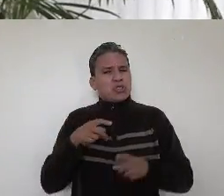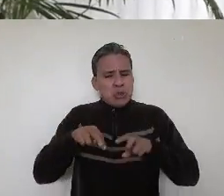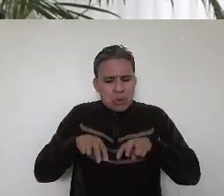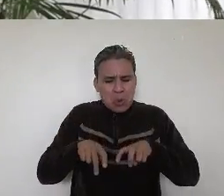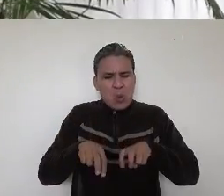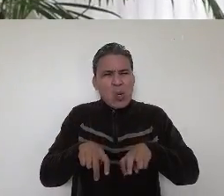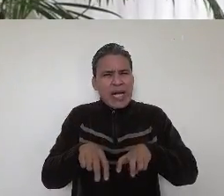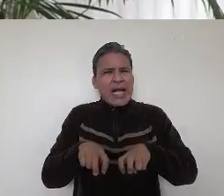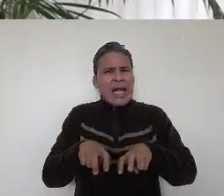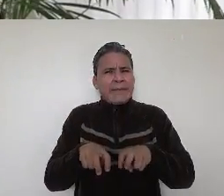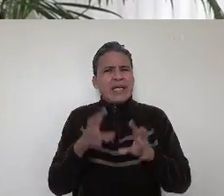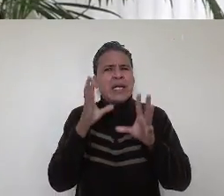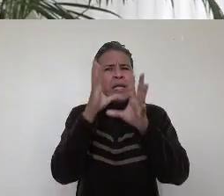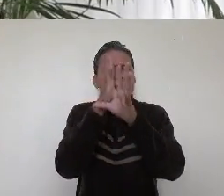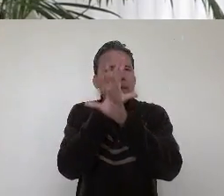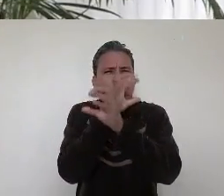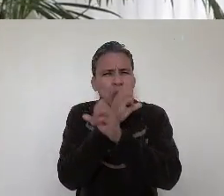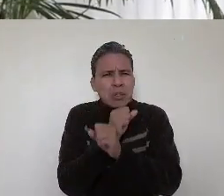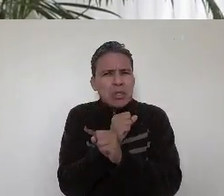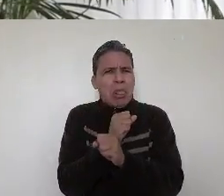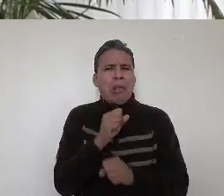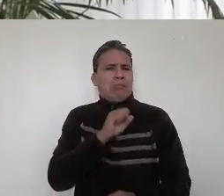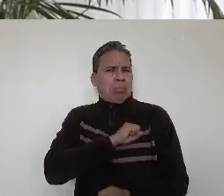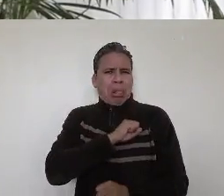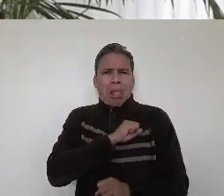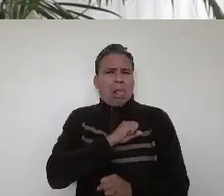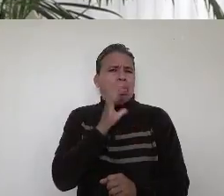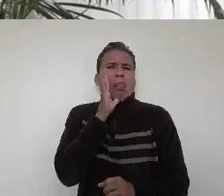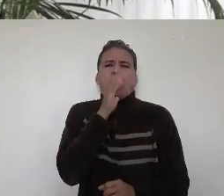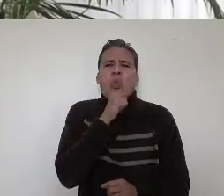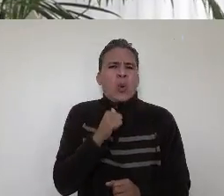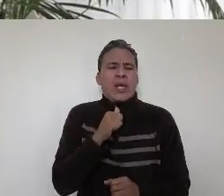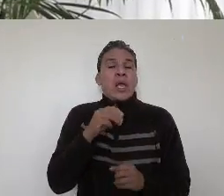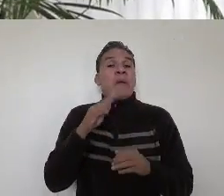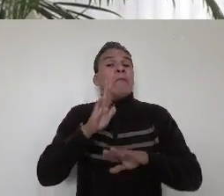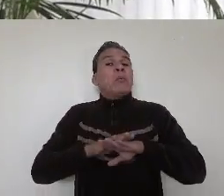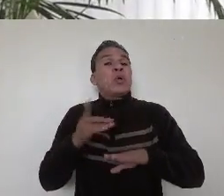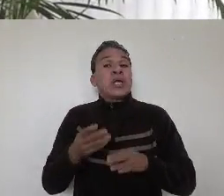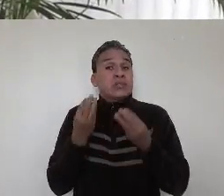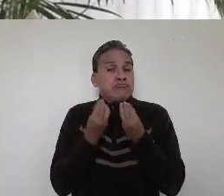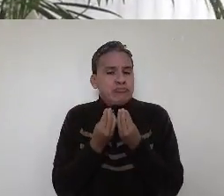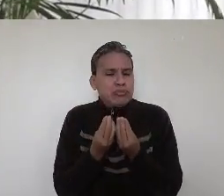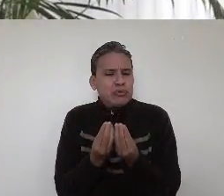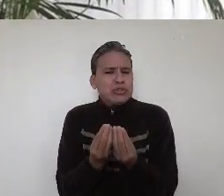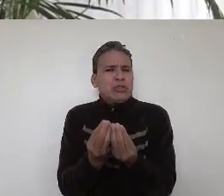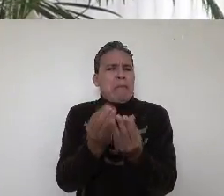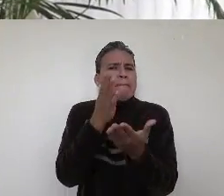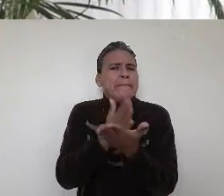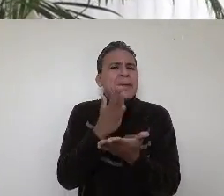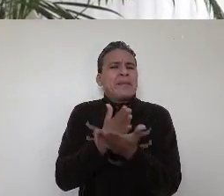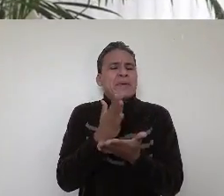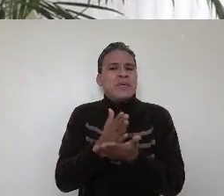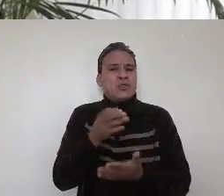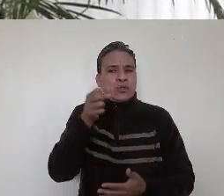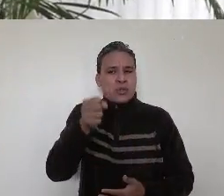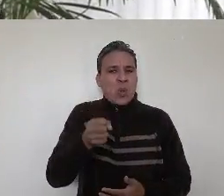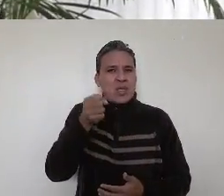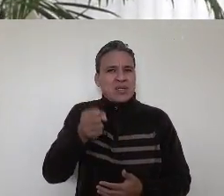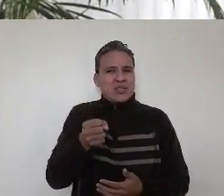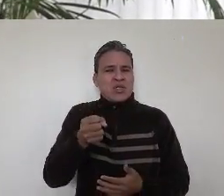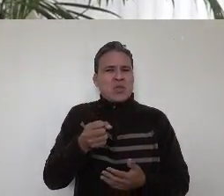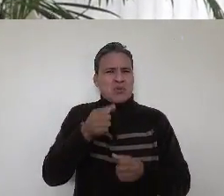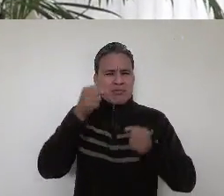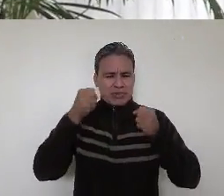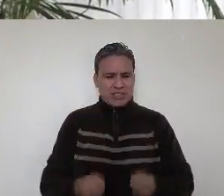las cañadas oscuras, nada temo, porque tú estás conmigo. Tu vara y tu cayado me dan